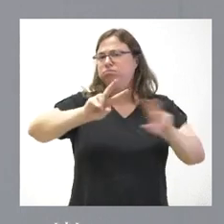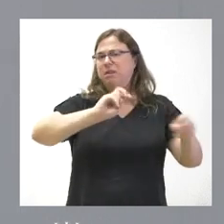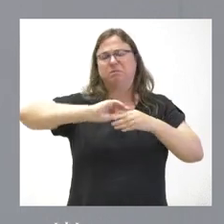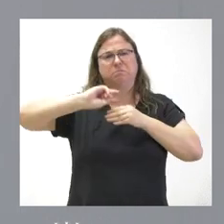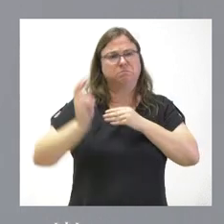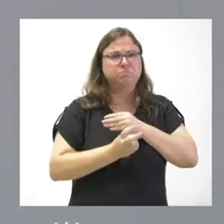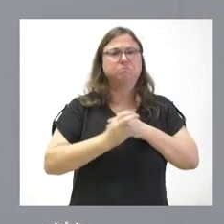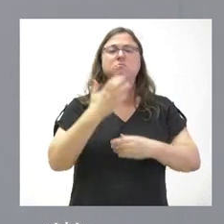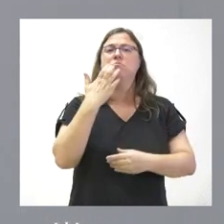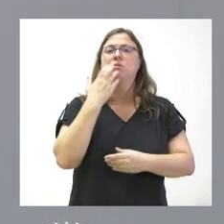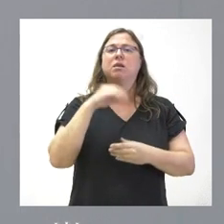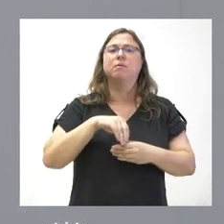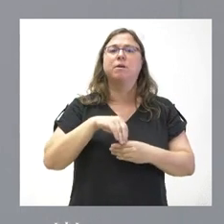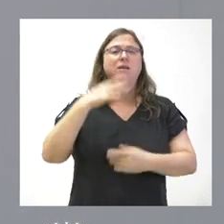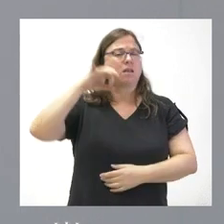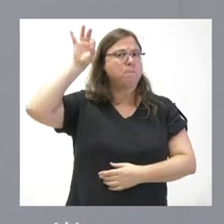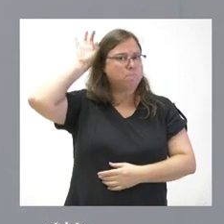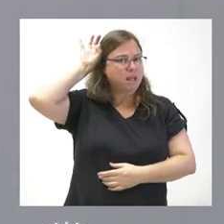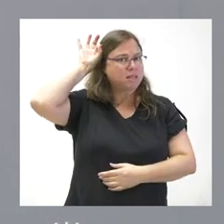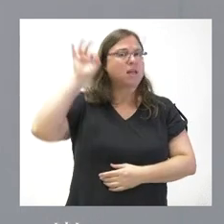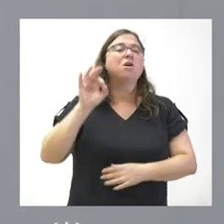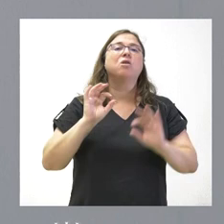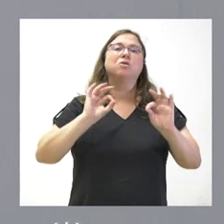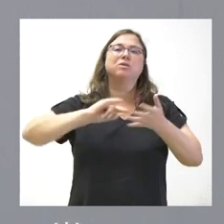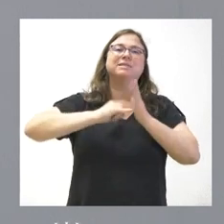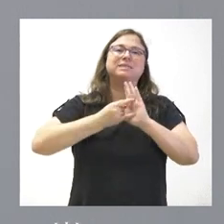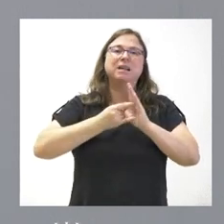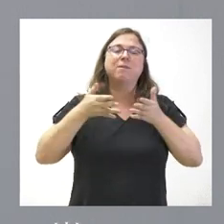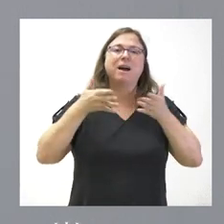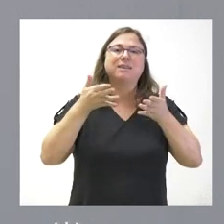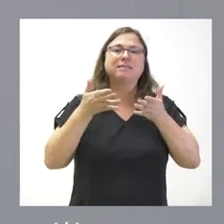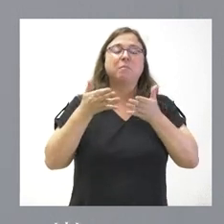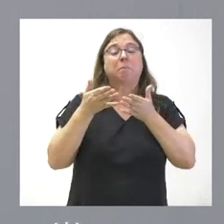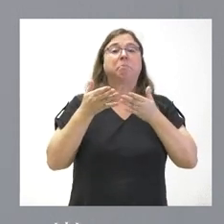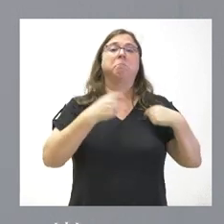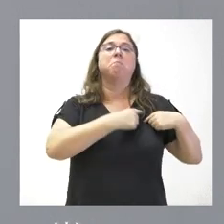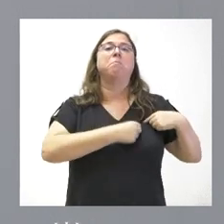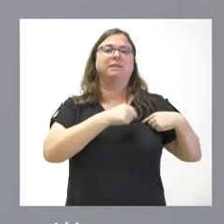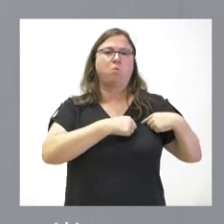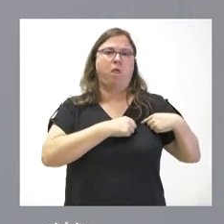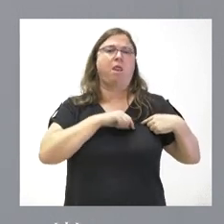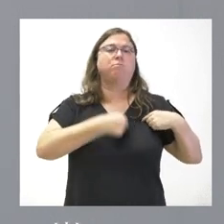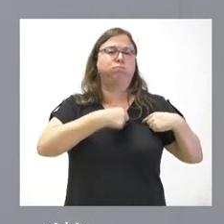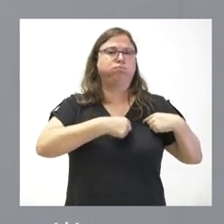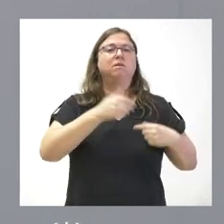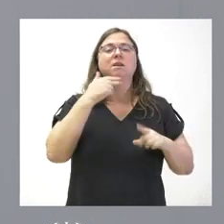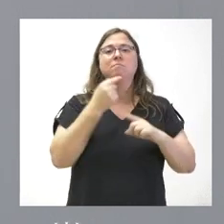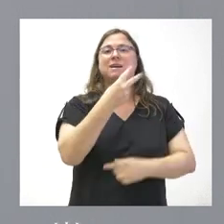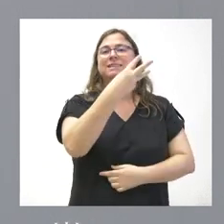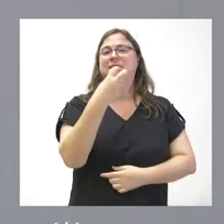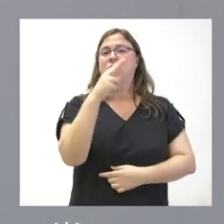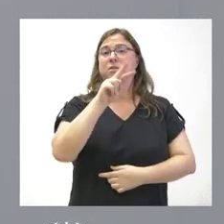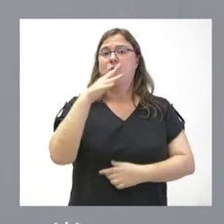entre los que se incluyen implantes cocleares o dispositivos de asistencia ventricular 329,000 de ellos son para el